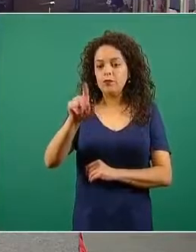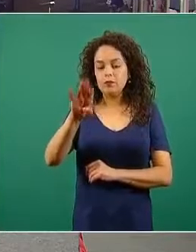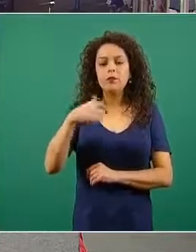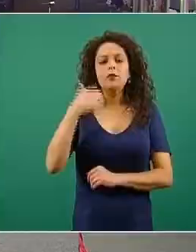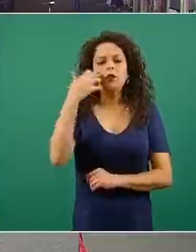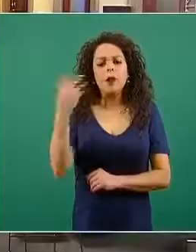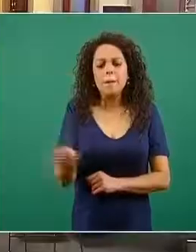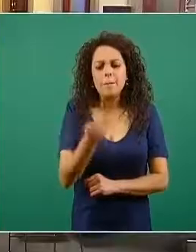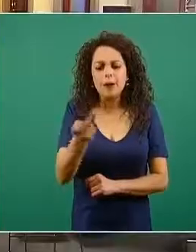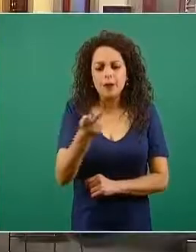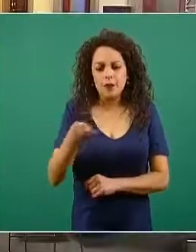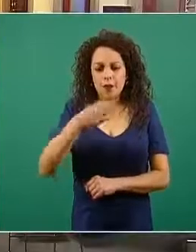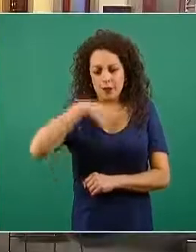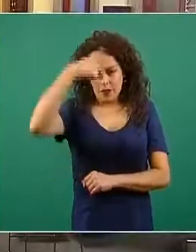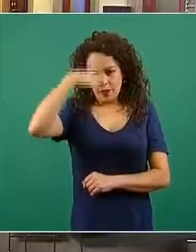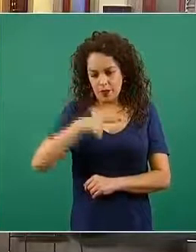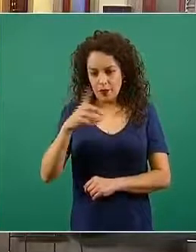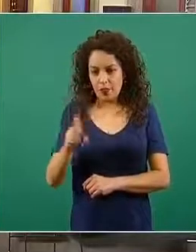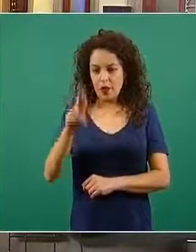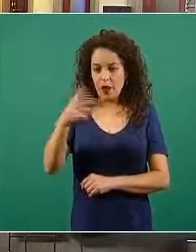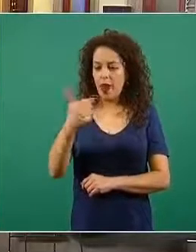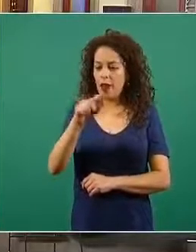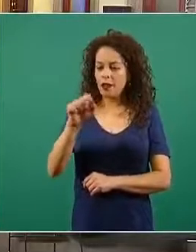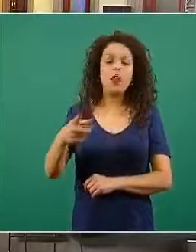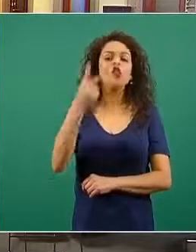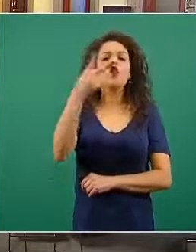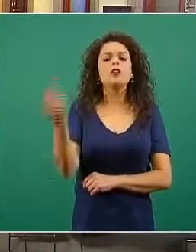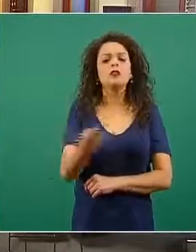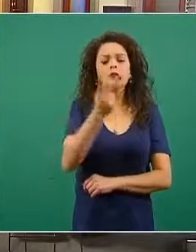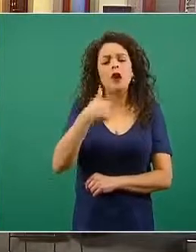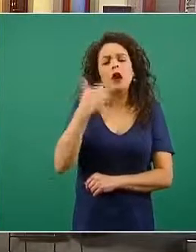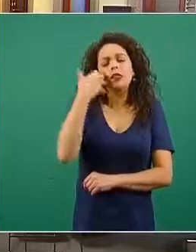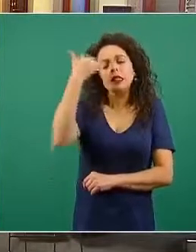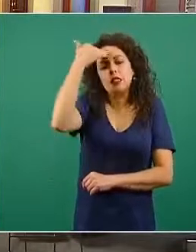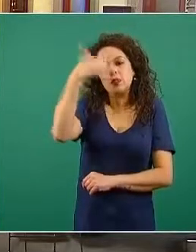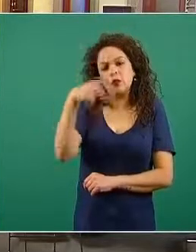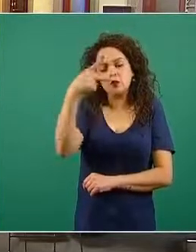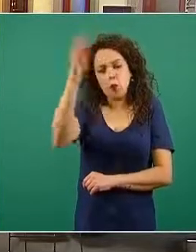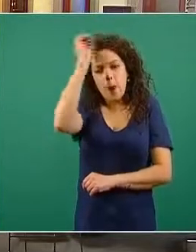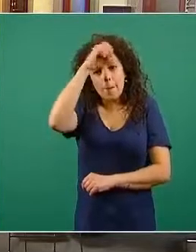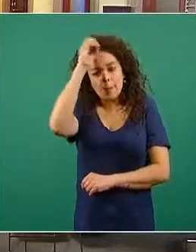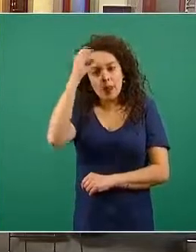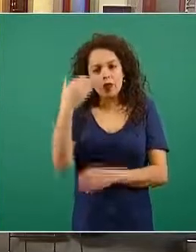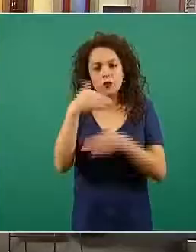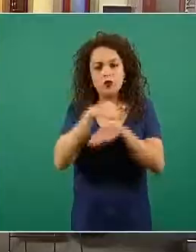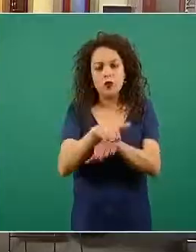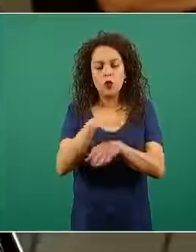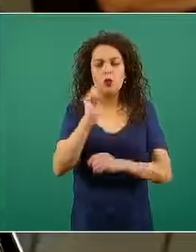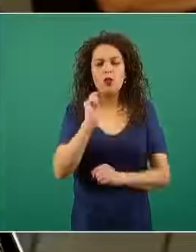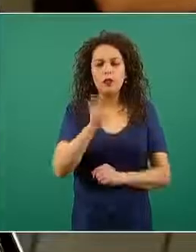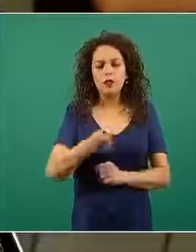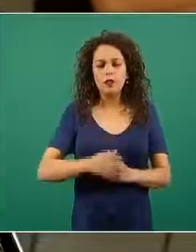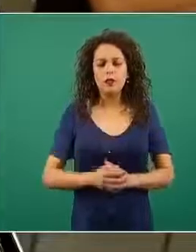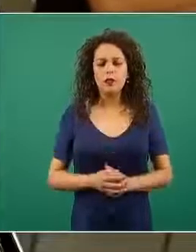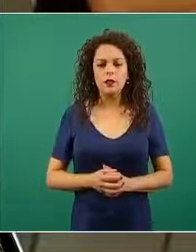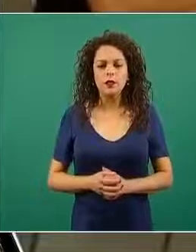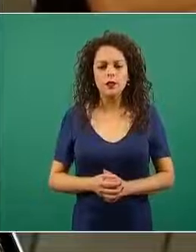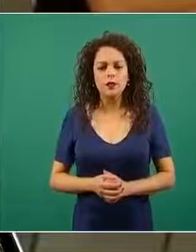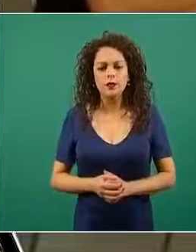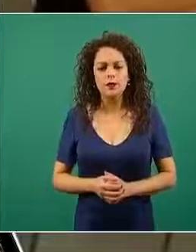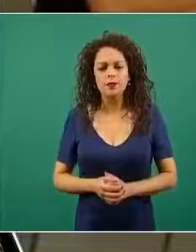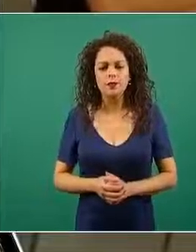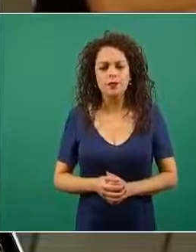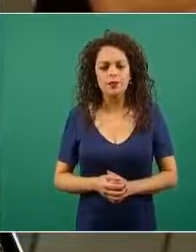dos preguntas. Hola, quisiera saber su opinión, doctor Gatell, sobre esta